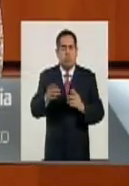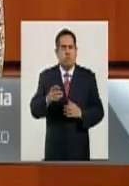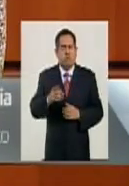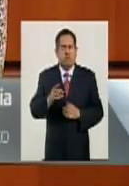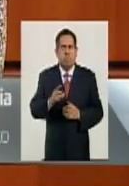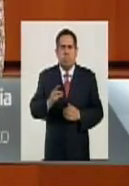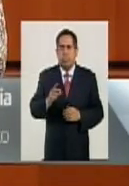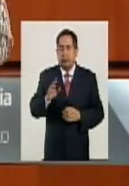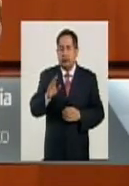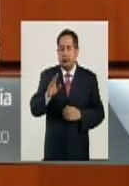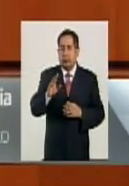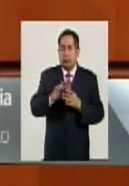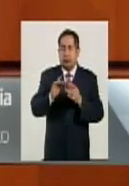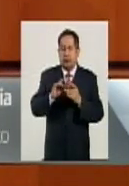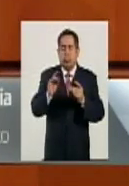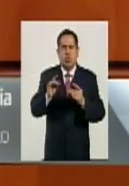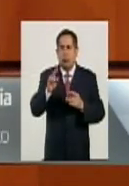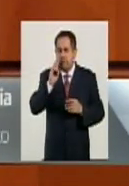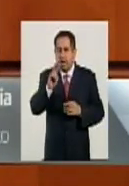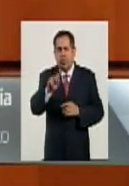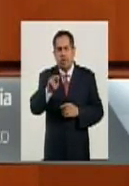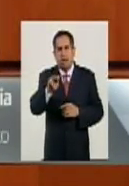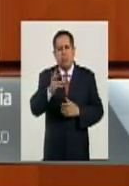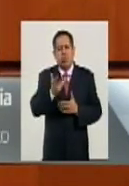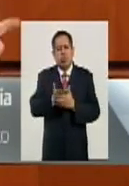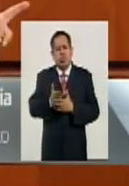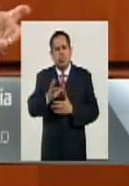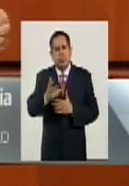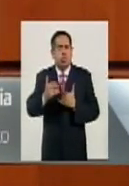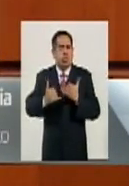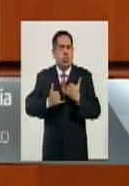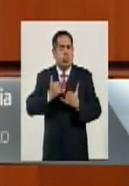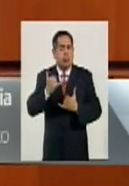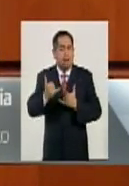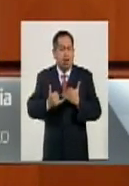ocasiones viendo televisión, jugando